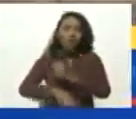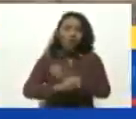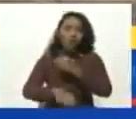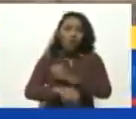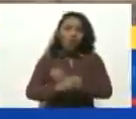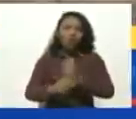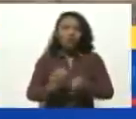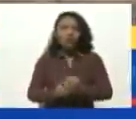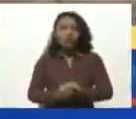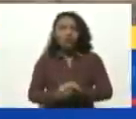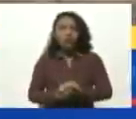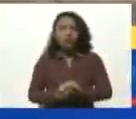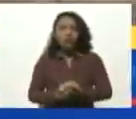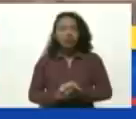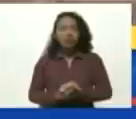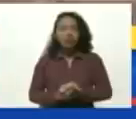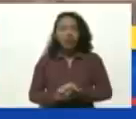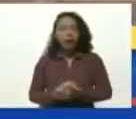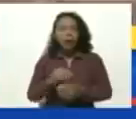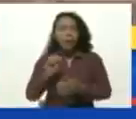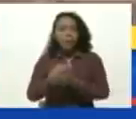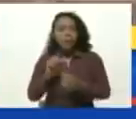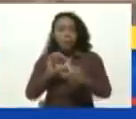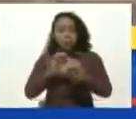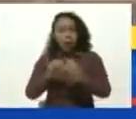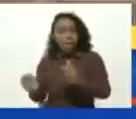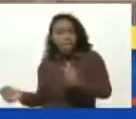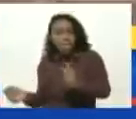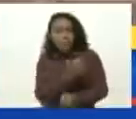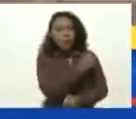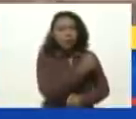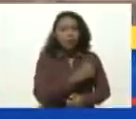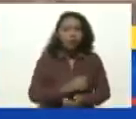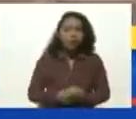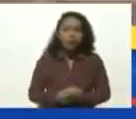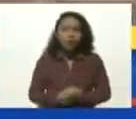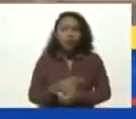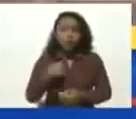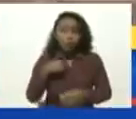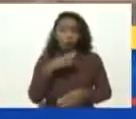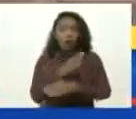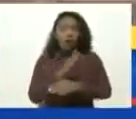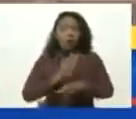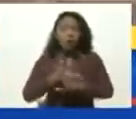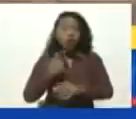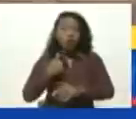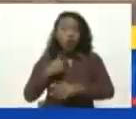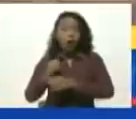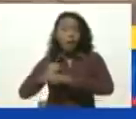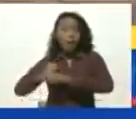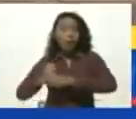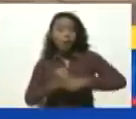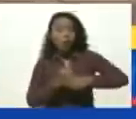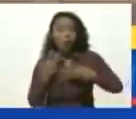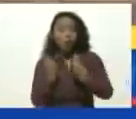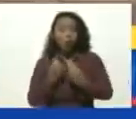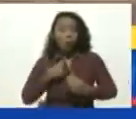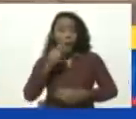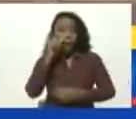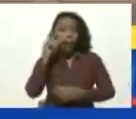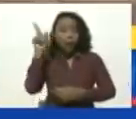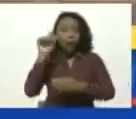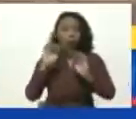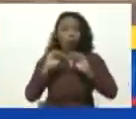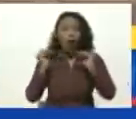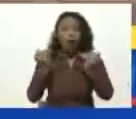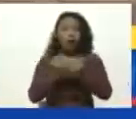futbolito, pelotique goma. Yo iba, porque yo era beisbolista, y me iba con mi papá a un estadio que hay